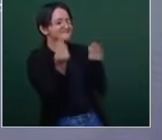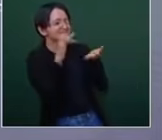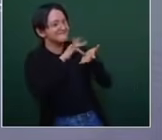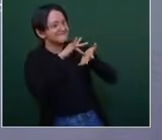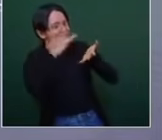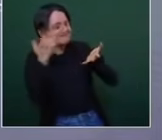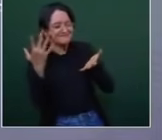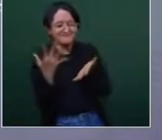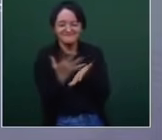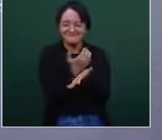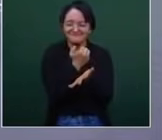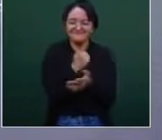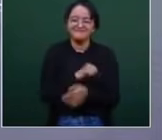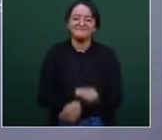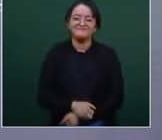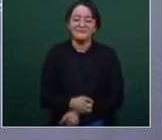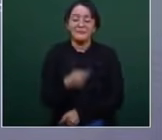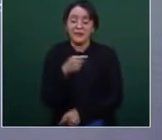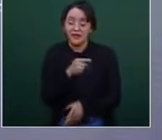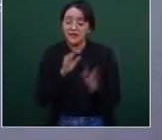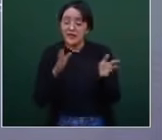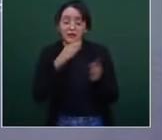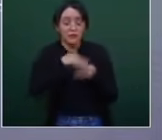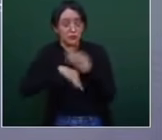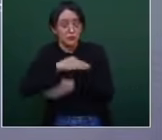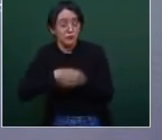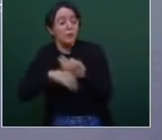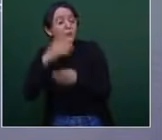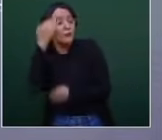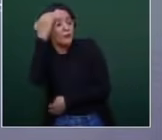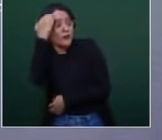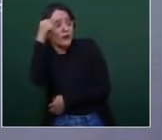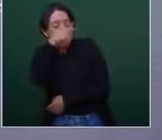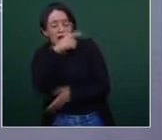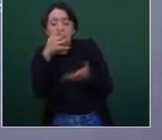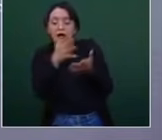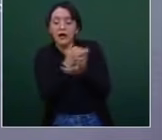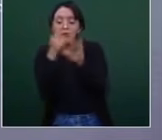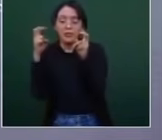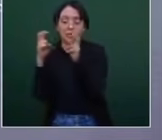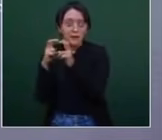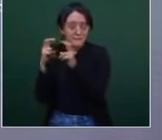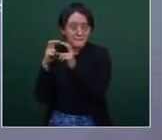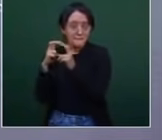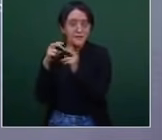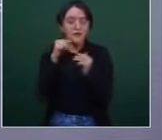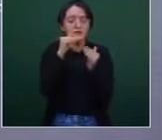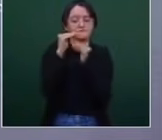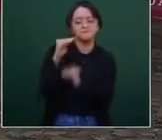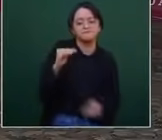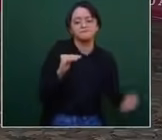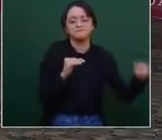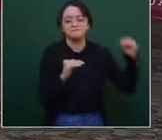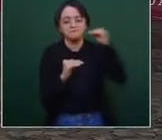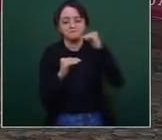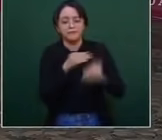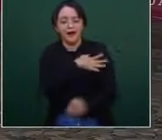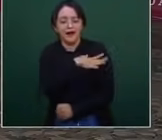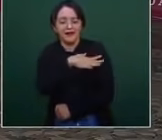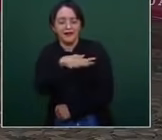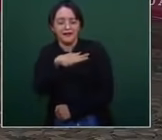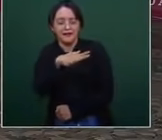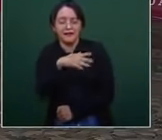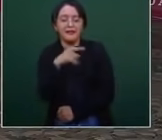país. Reconocido como vencedor o héroe de Tampico, fue ascendido a general de división